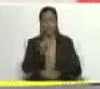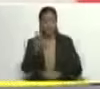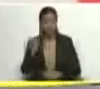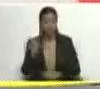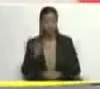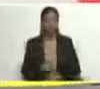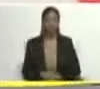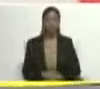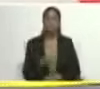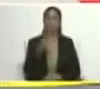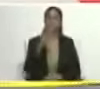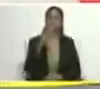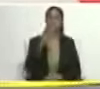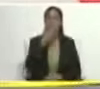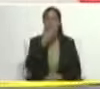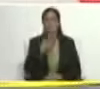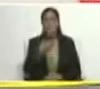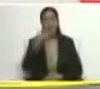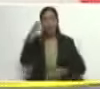Allí estuvimos